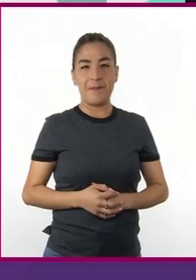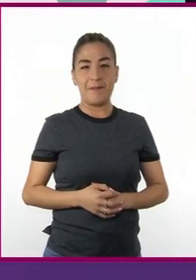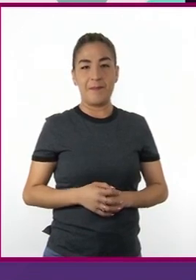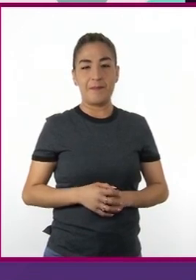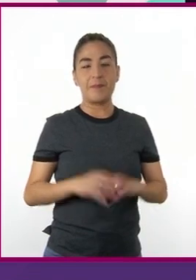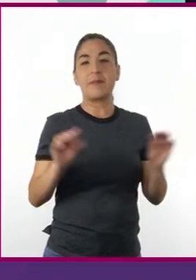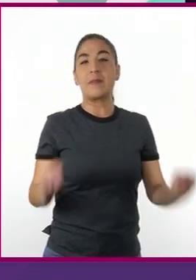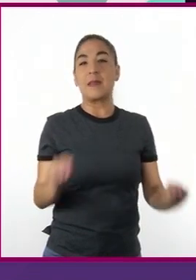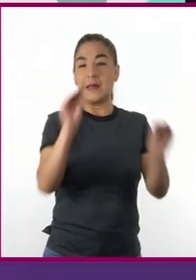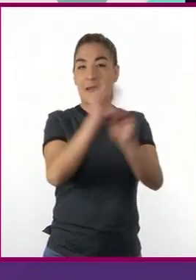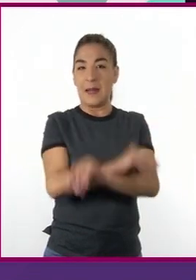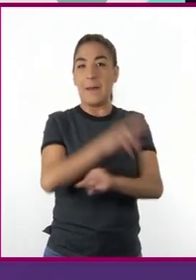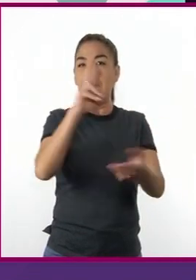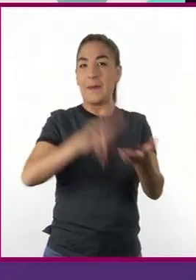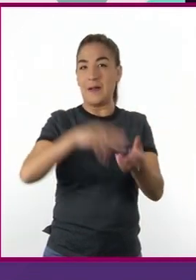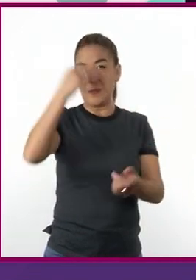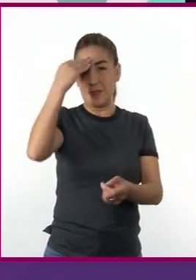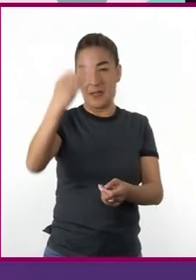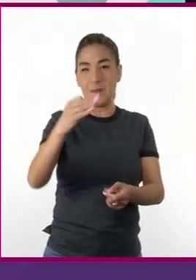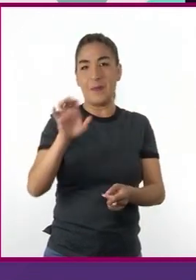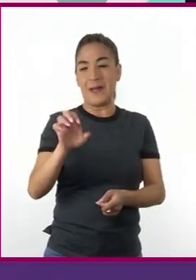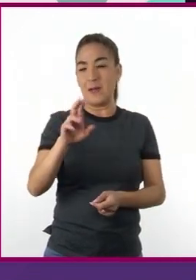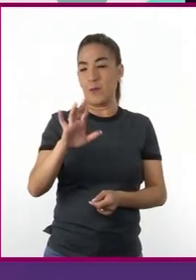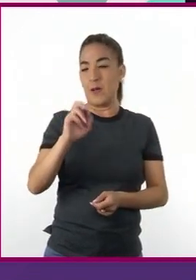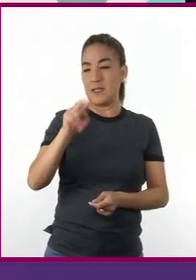Reemplazamos el valor del tiempo en la ecuación.